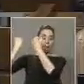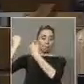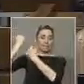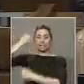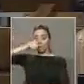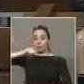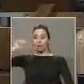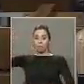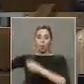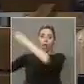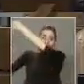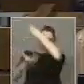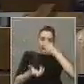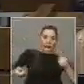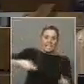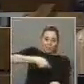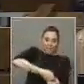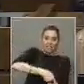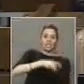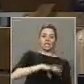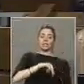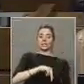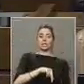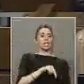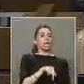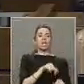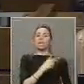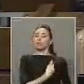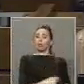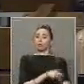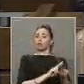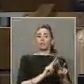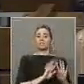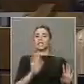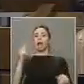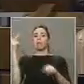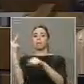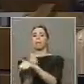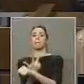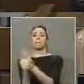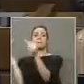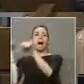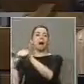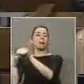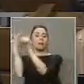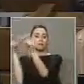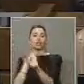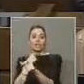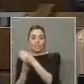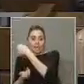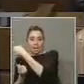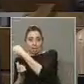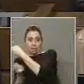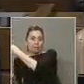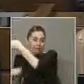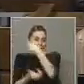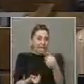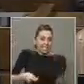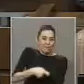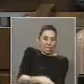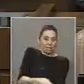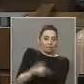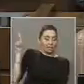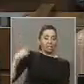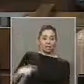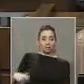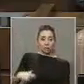y que no va a haber una acción que perjudique a quienes quieran invertir en Chile desde los Estados